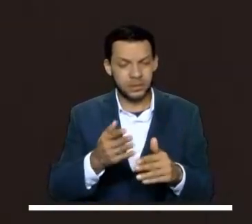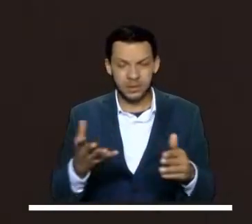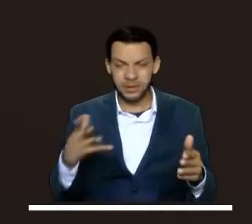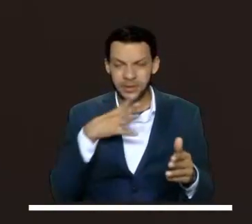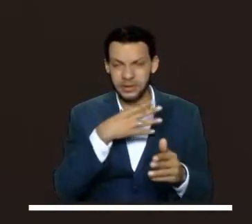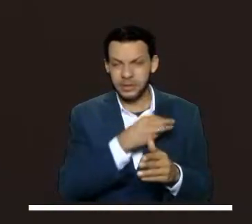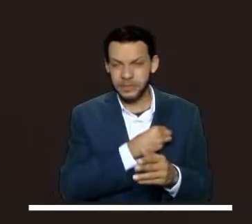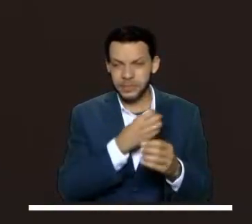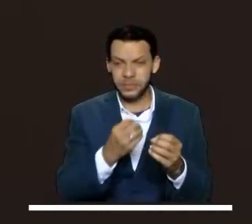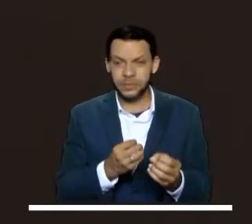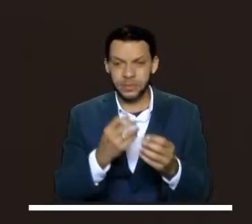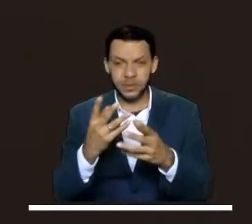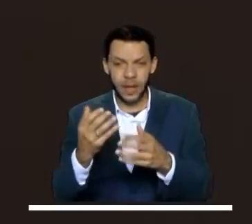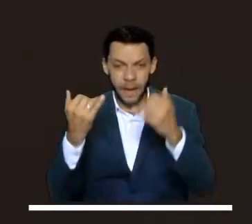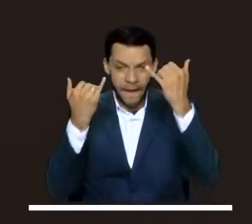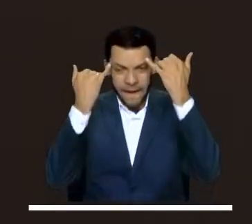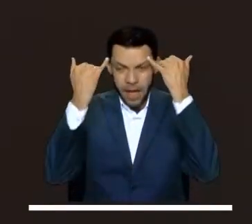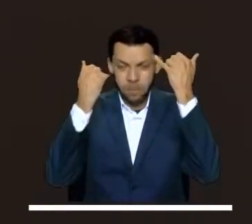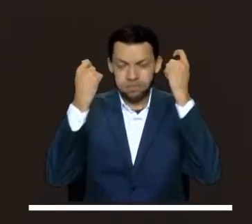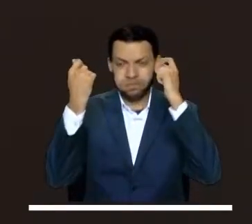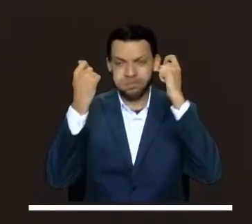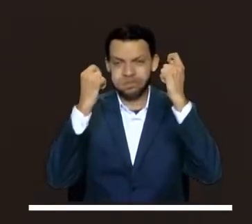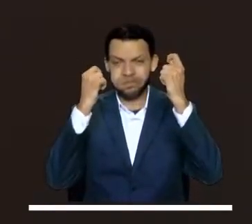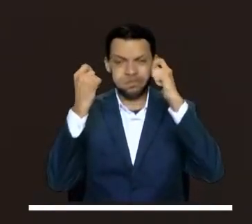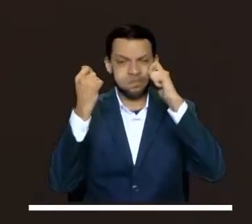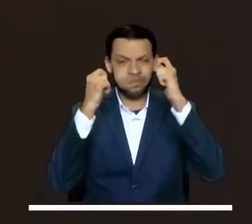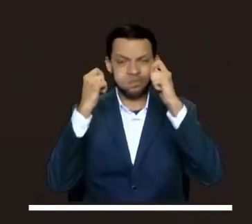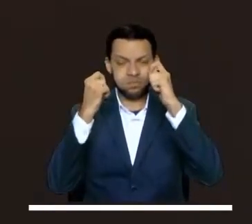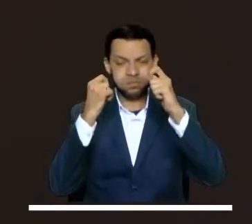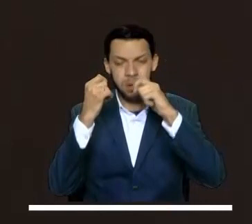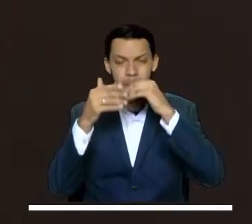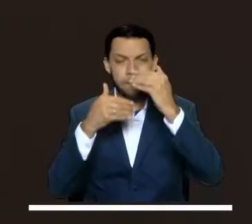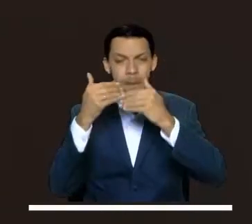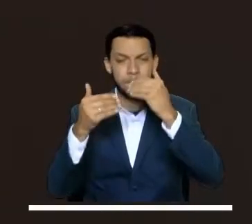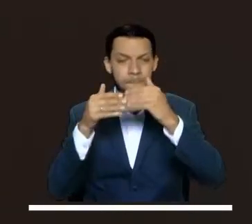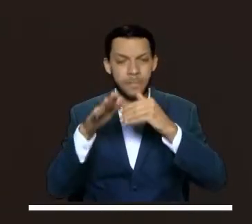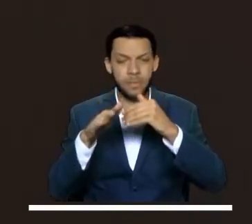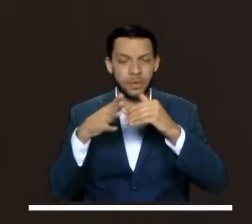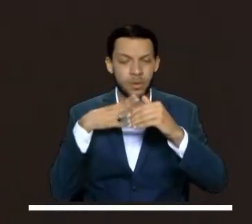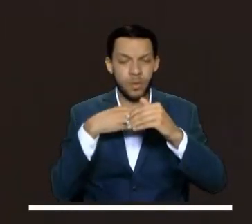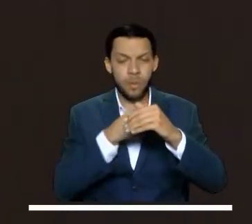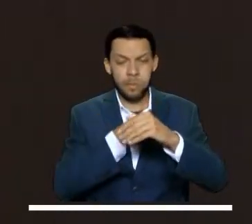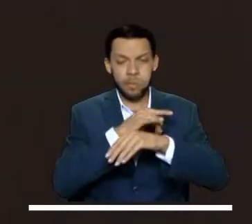Vamos a aplicar un poquito más de sedación, paramos para que la paciente se sede.